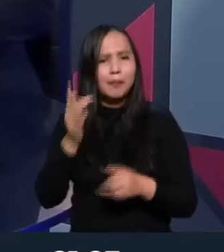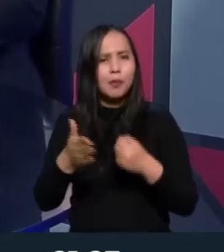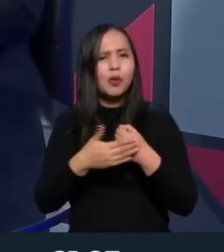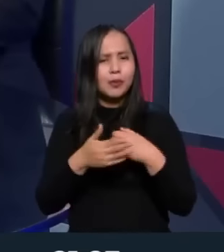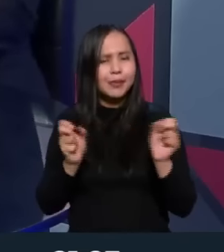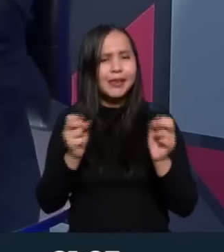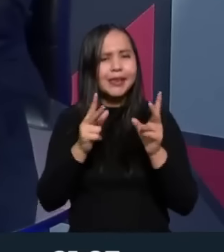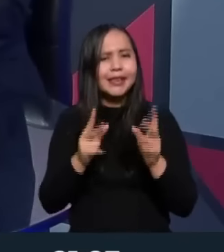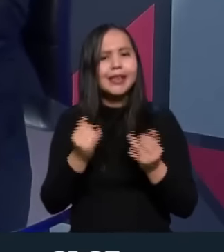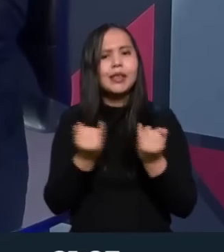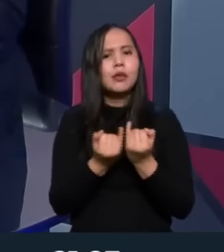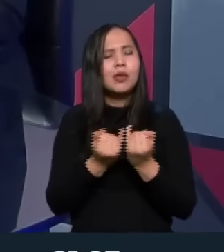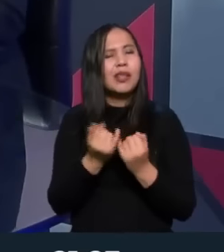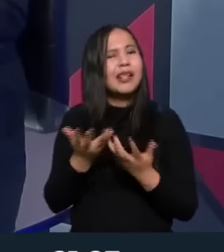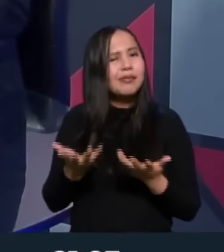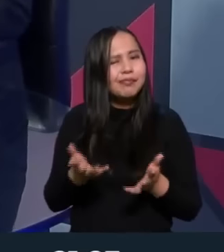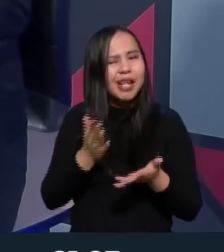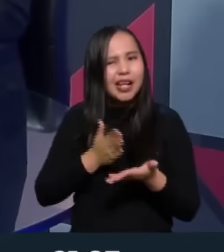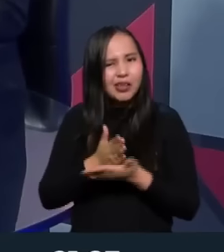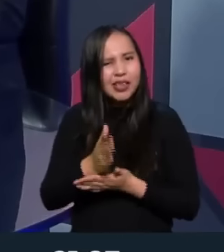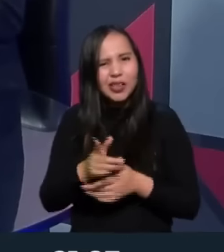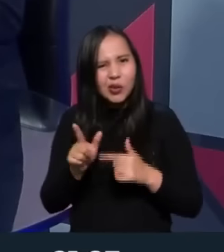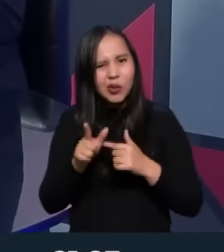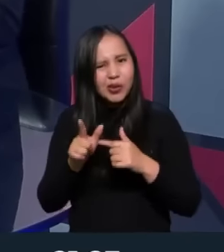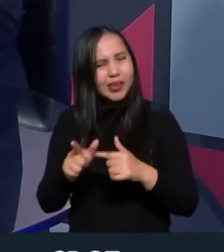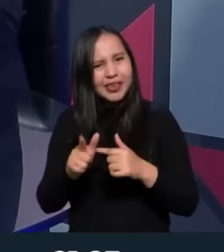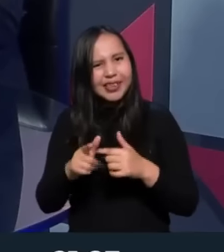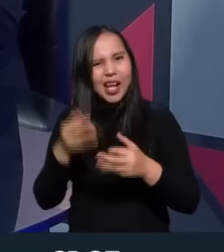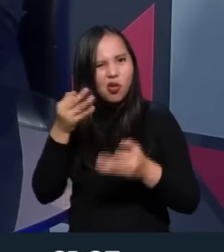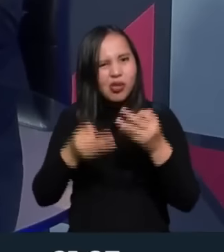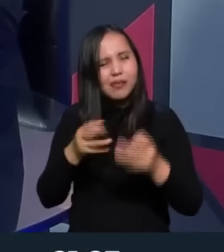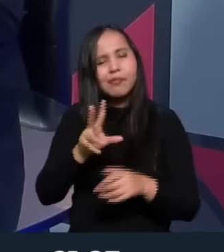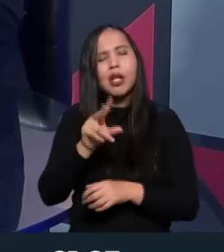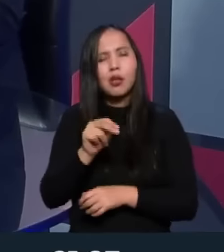que no se avance en el juicio de amparo o si avancen en temas de derecho internacional. Pero